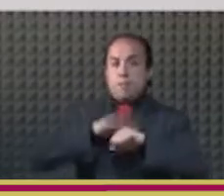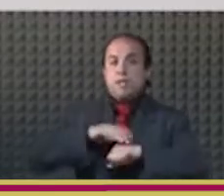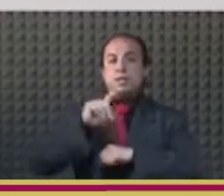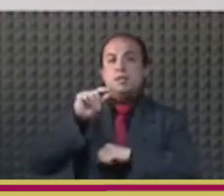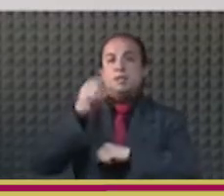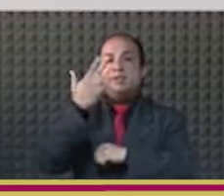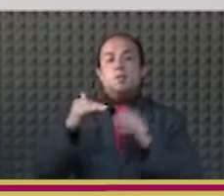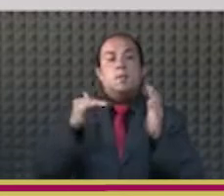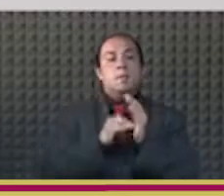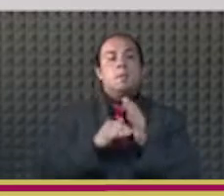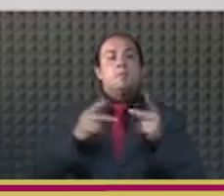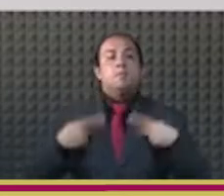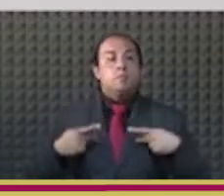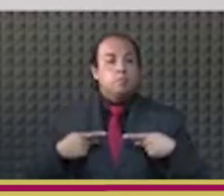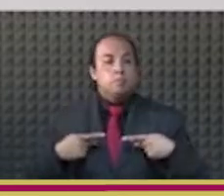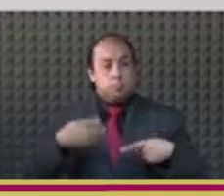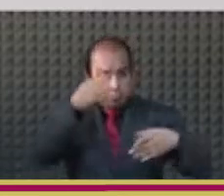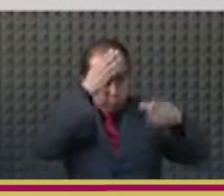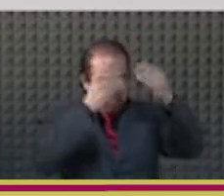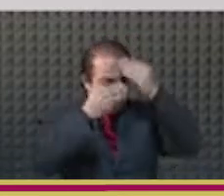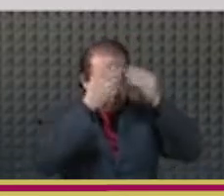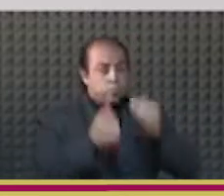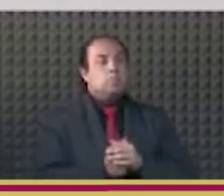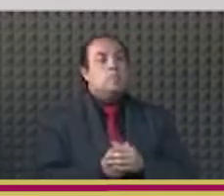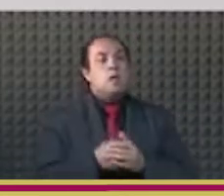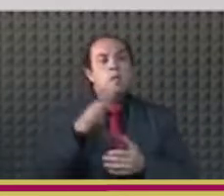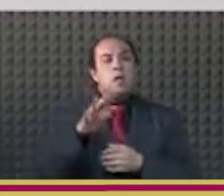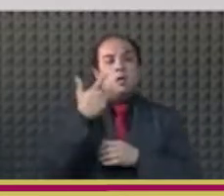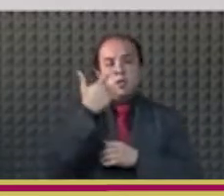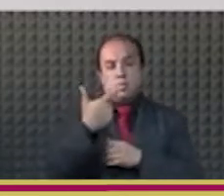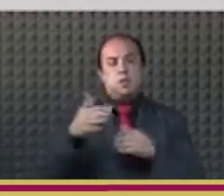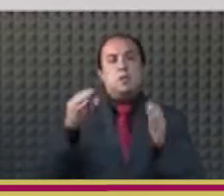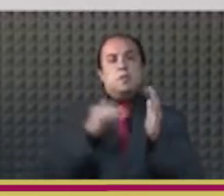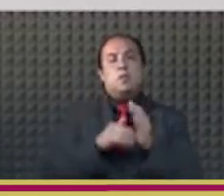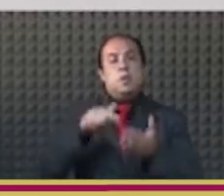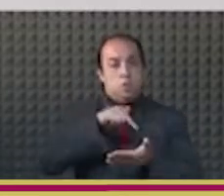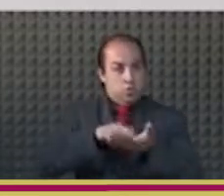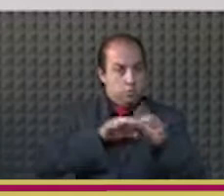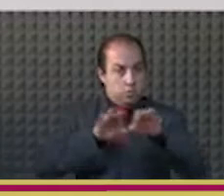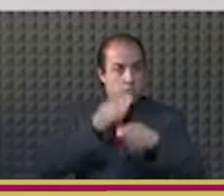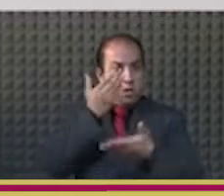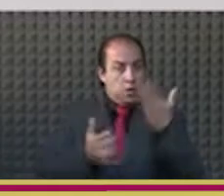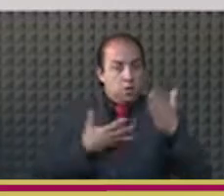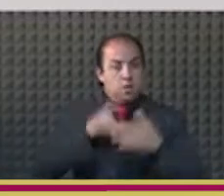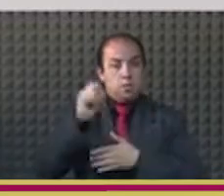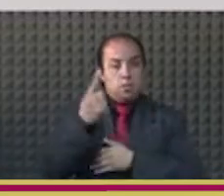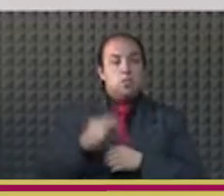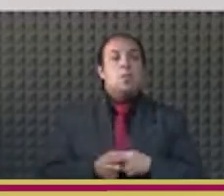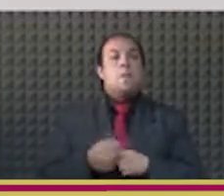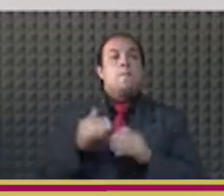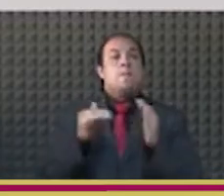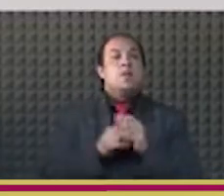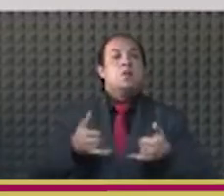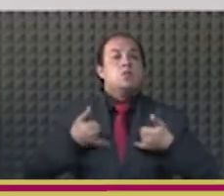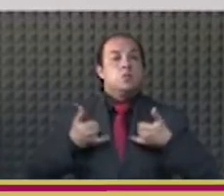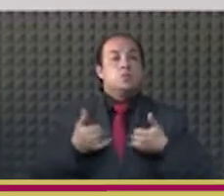75 mil aprendices en aproximadamente 7 mil centros de trabajo, Actualmente hay 21 mil jóvenes activos en